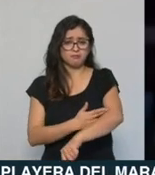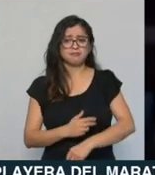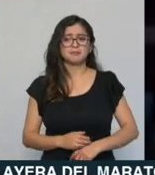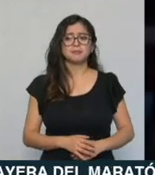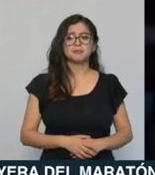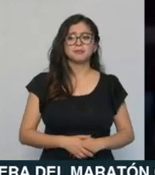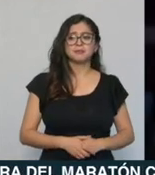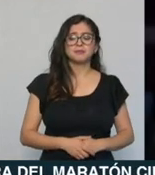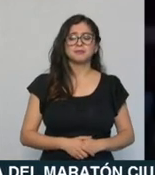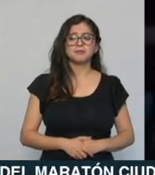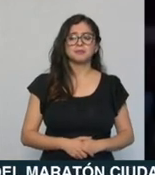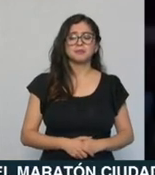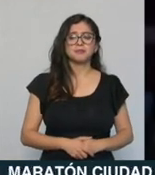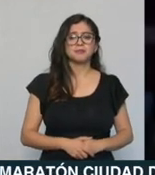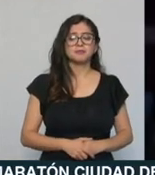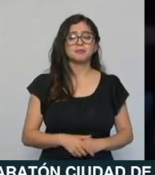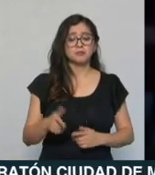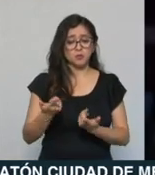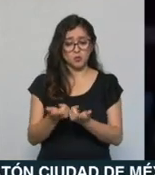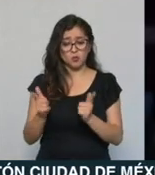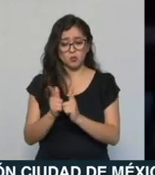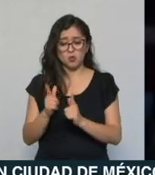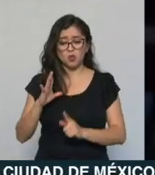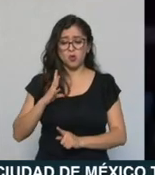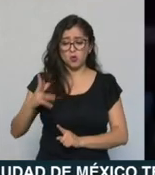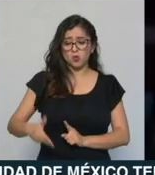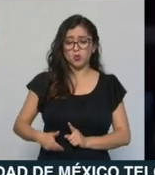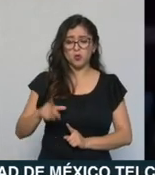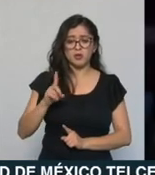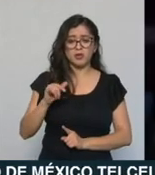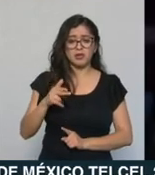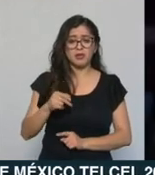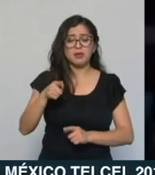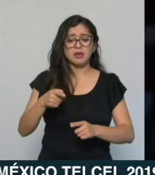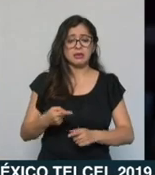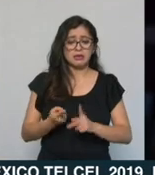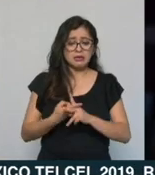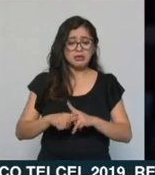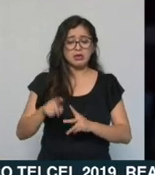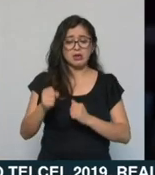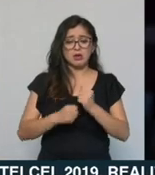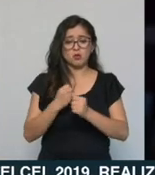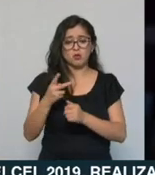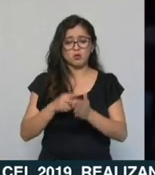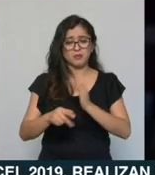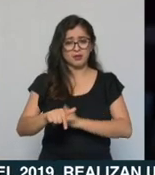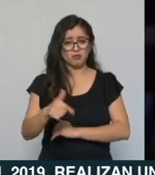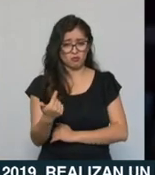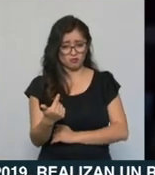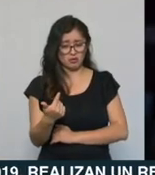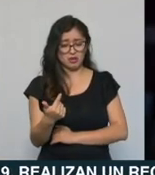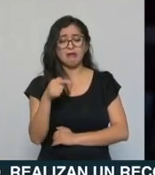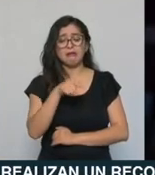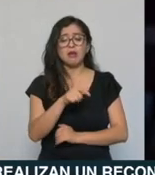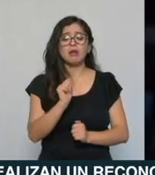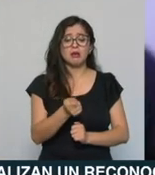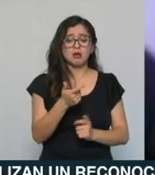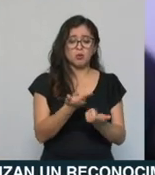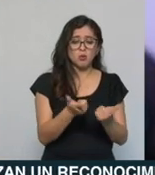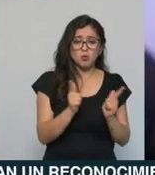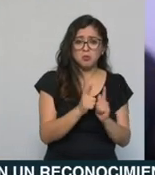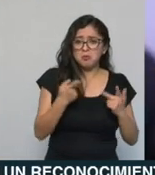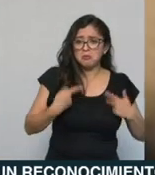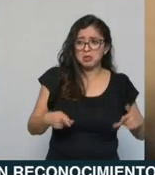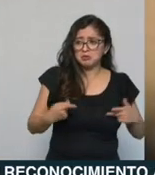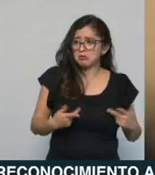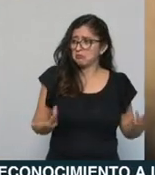estamos trabajando, Orgullo y Dignidad surge en 2012, somos un grupo de personas como cualquiera,